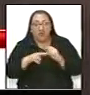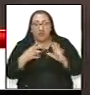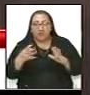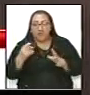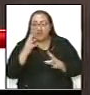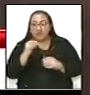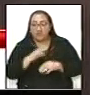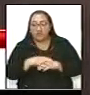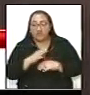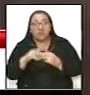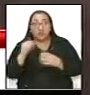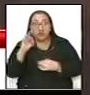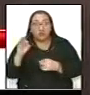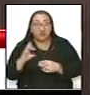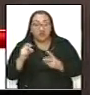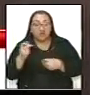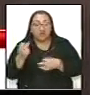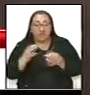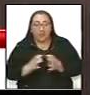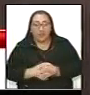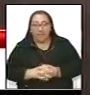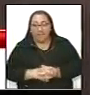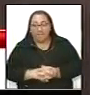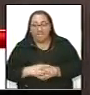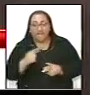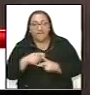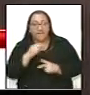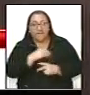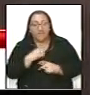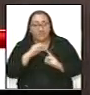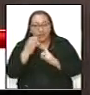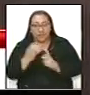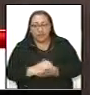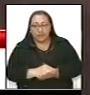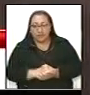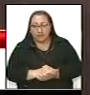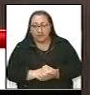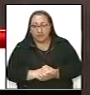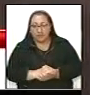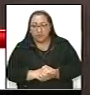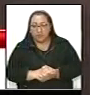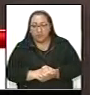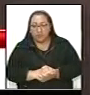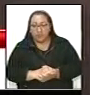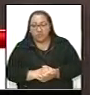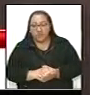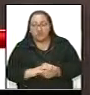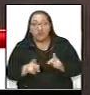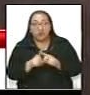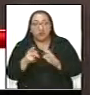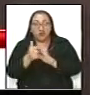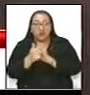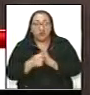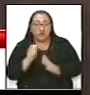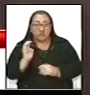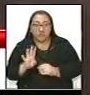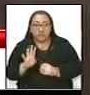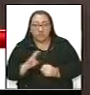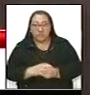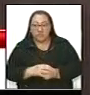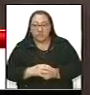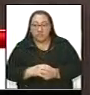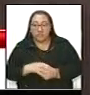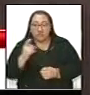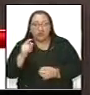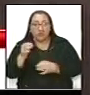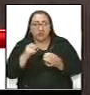habla de los incentivos económicos otorgados por el Ministerio de Cultura. Asimismo, también respecto al artículo 4 del título preliminar, solo